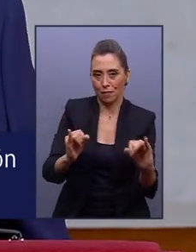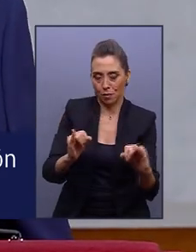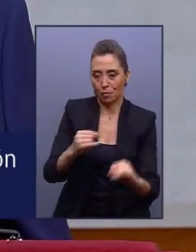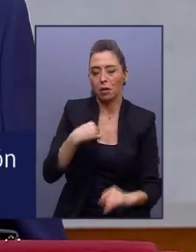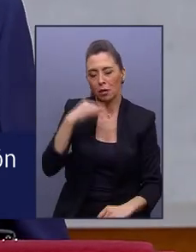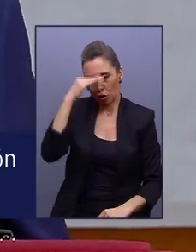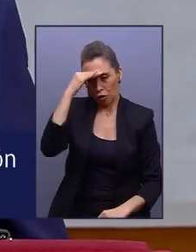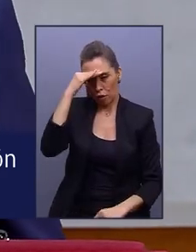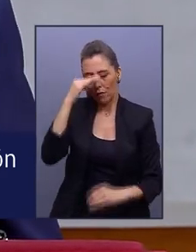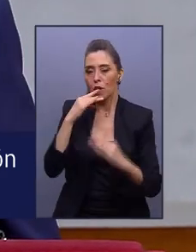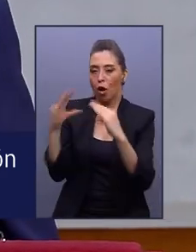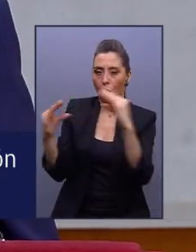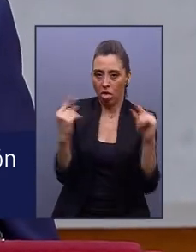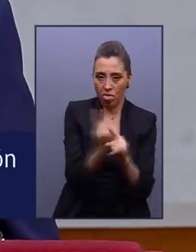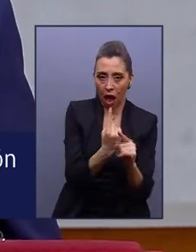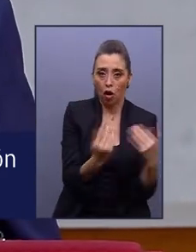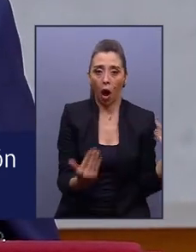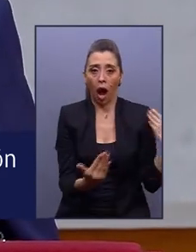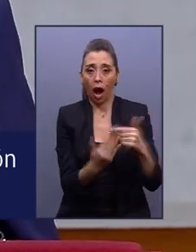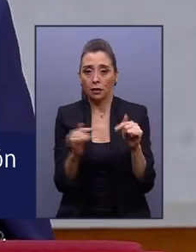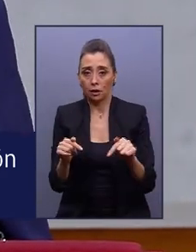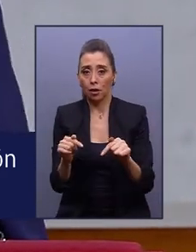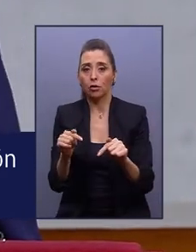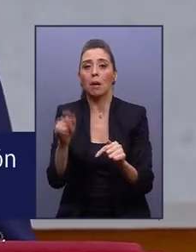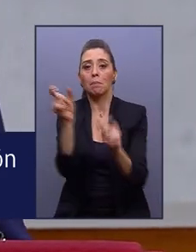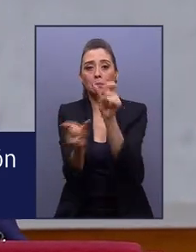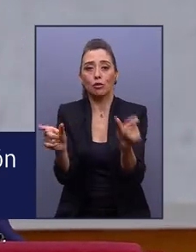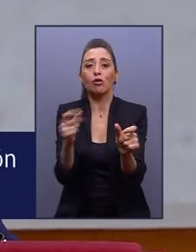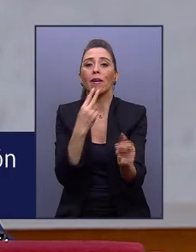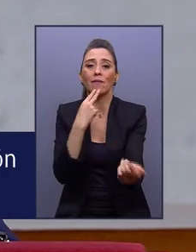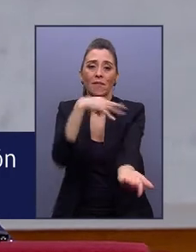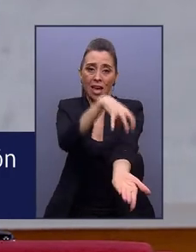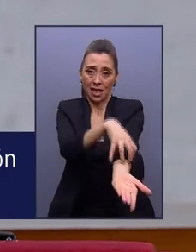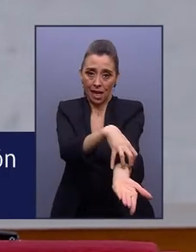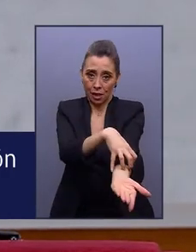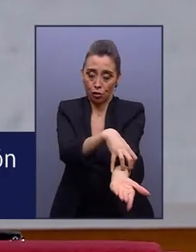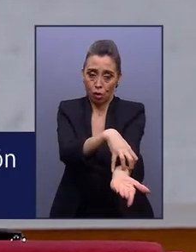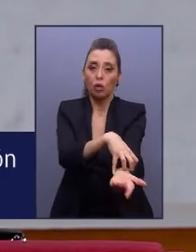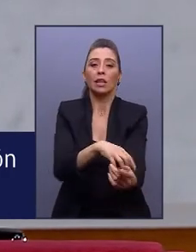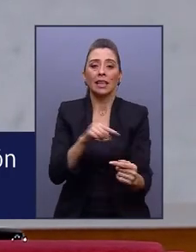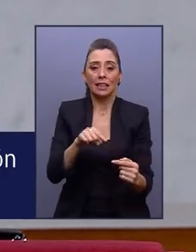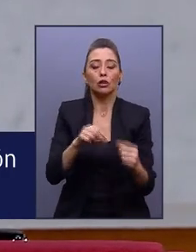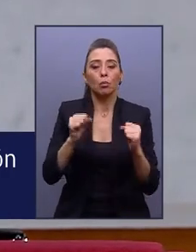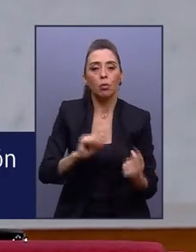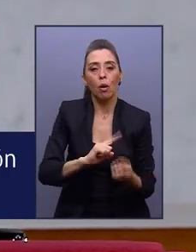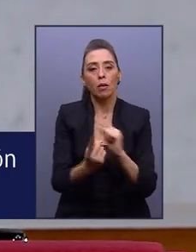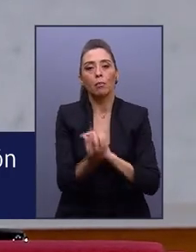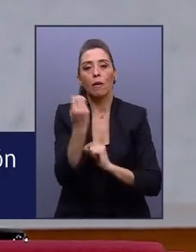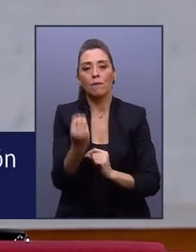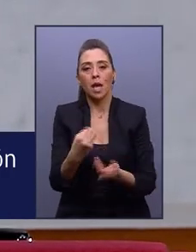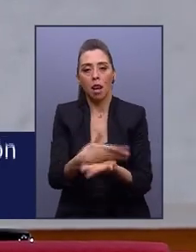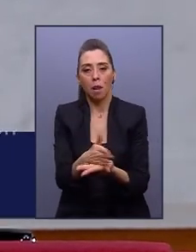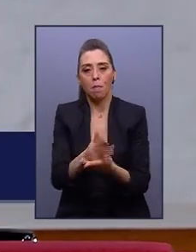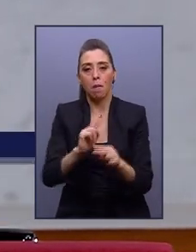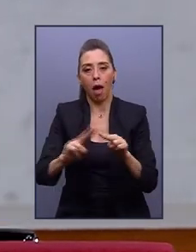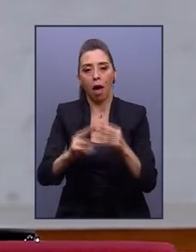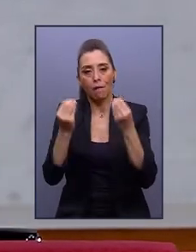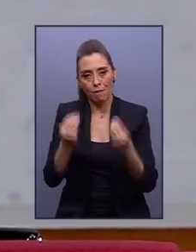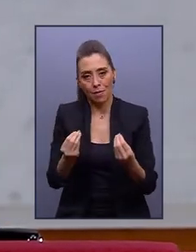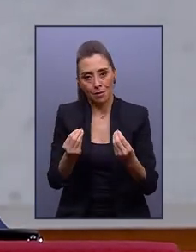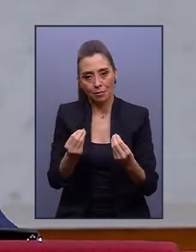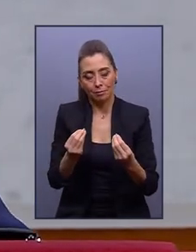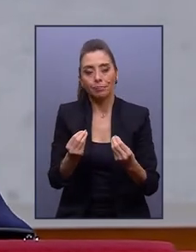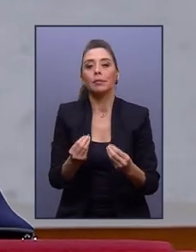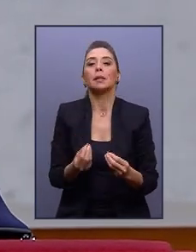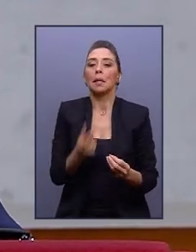Confío que el espíritu de diálogo mostrado hasta ahora por los actores de la región será una fuerza que permita llevar a buen puerto el plan que anunciaremos. Y